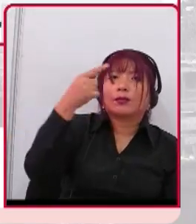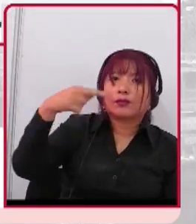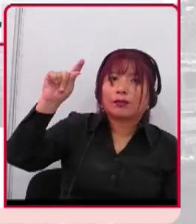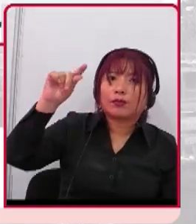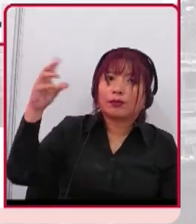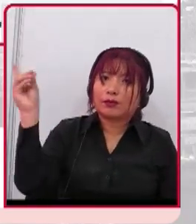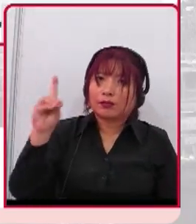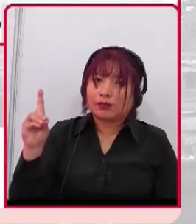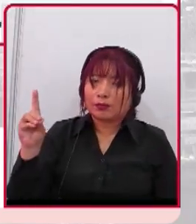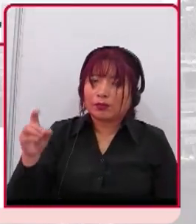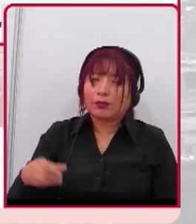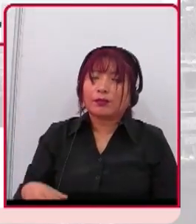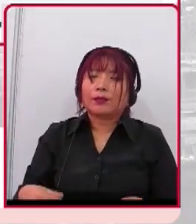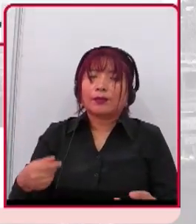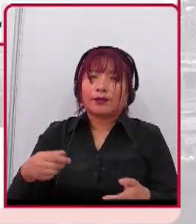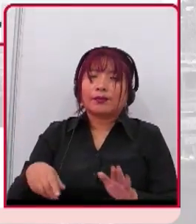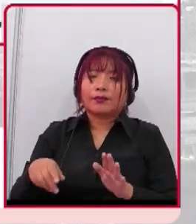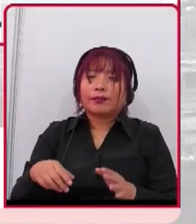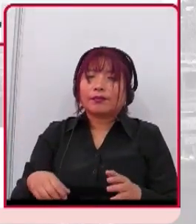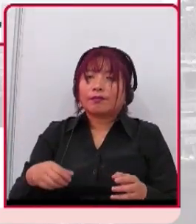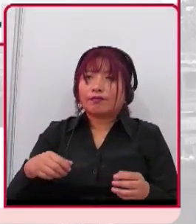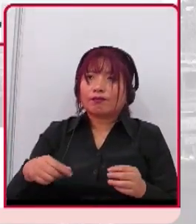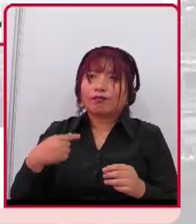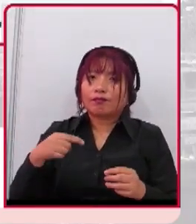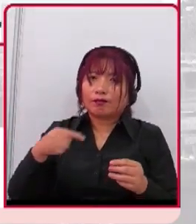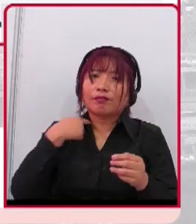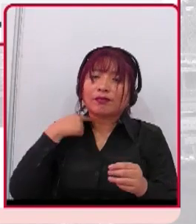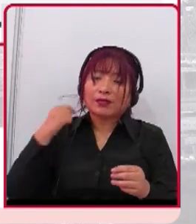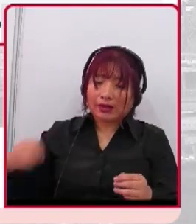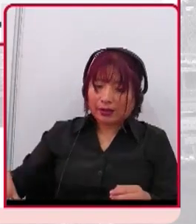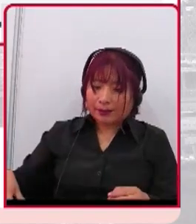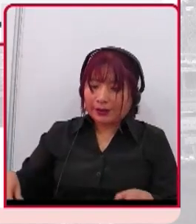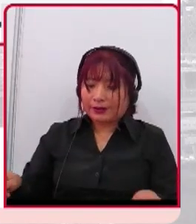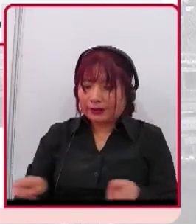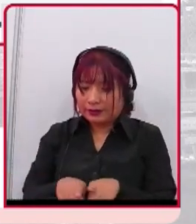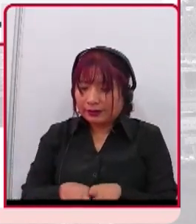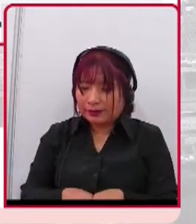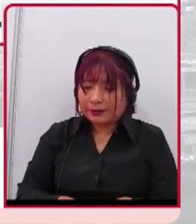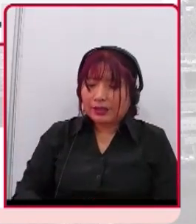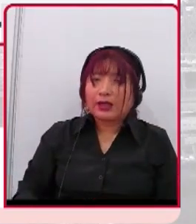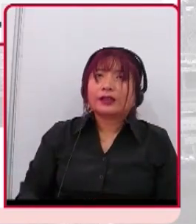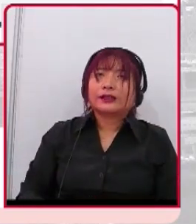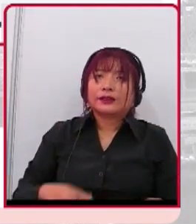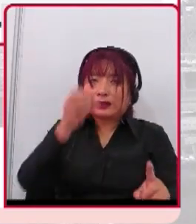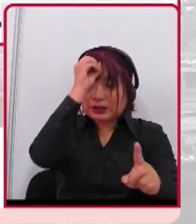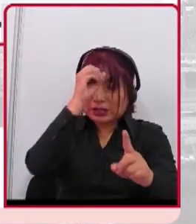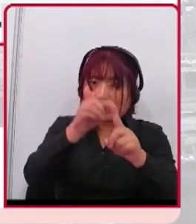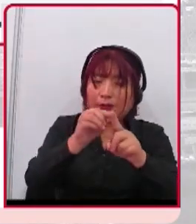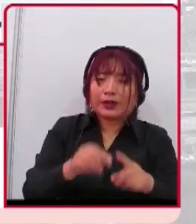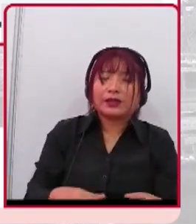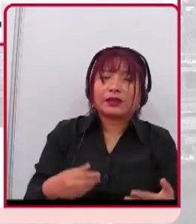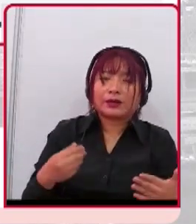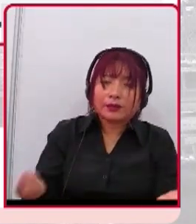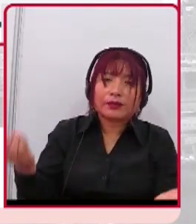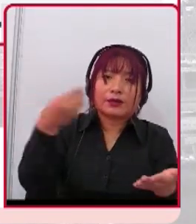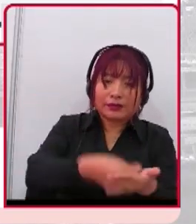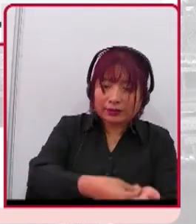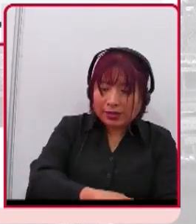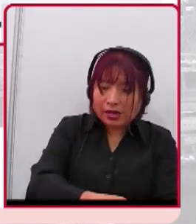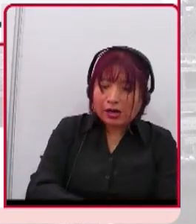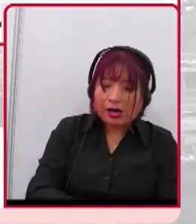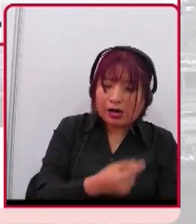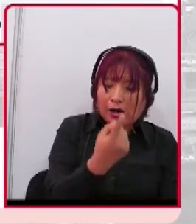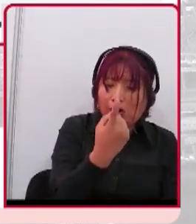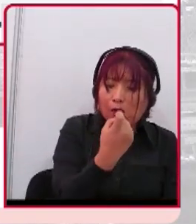el costo de oportunidad de 11 millones. Esto lo hacía realmente necesario de poder